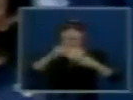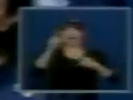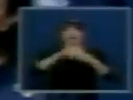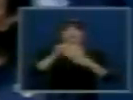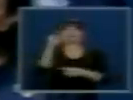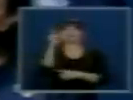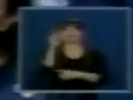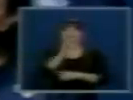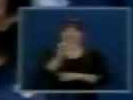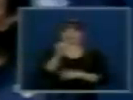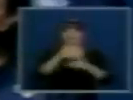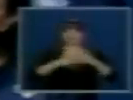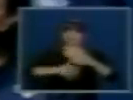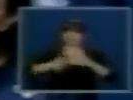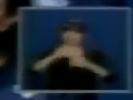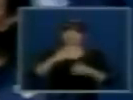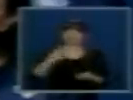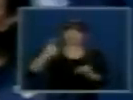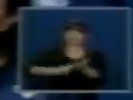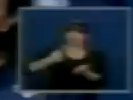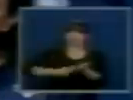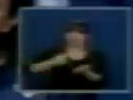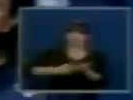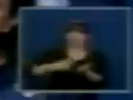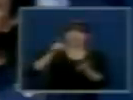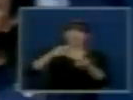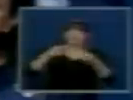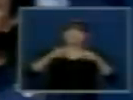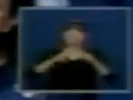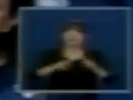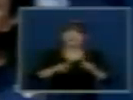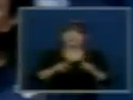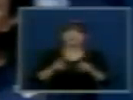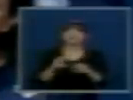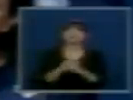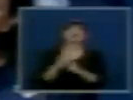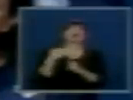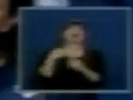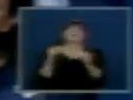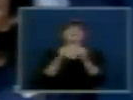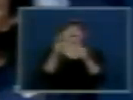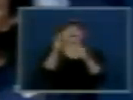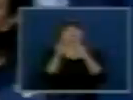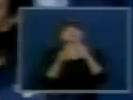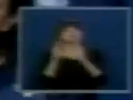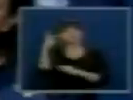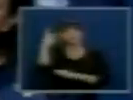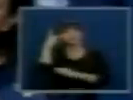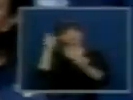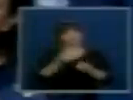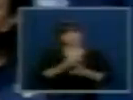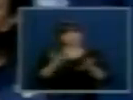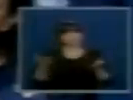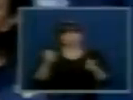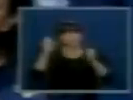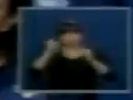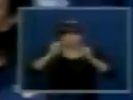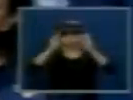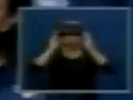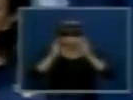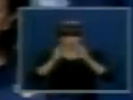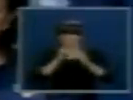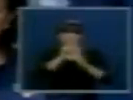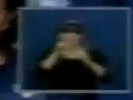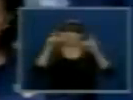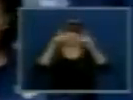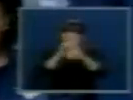meses. Este debate deberá permitirnos contar con opciones de política pública que atiendan la complejidad del